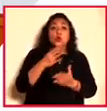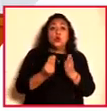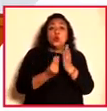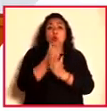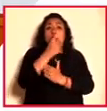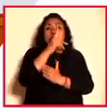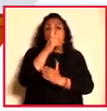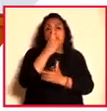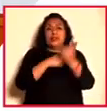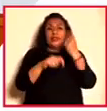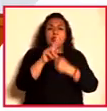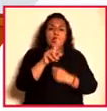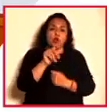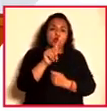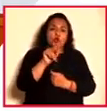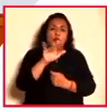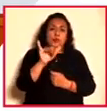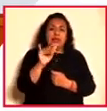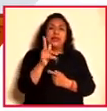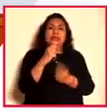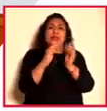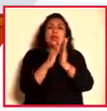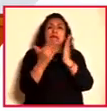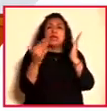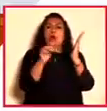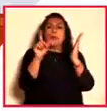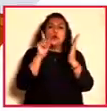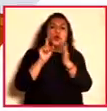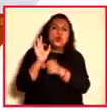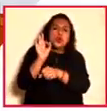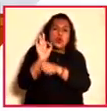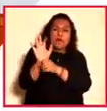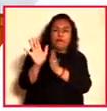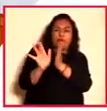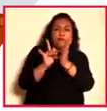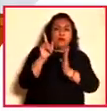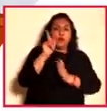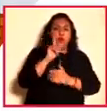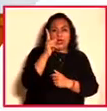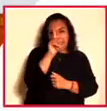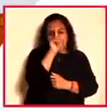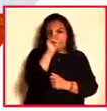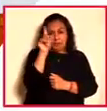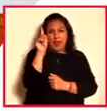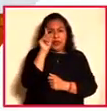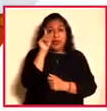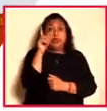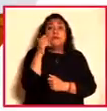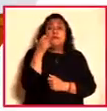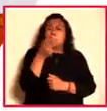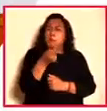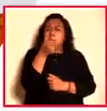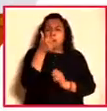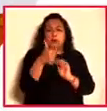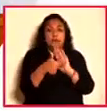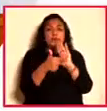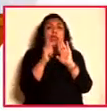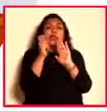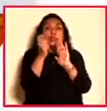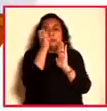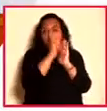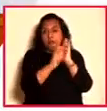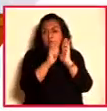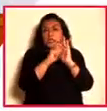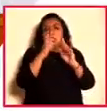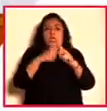Utópicas, una librería feminista que, inspirada en la librería Mujeres de Madrid, busca poner en primera línea la obra de artistas